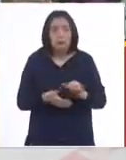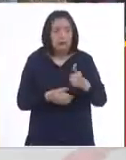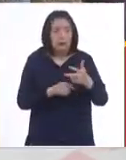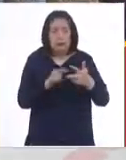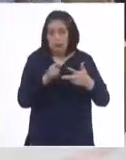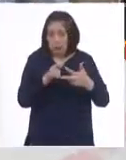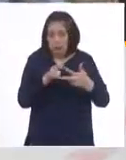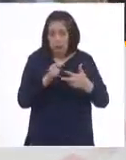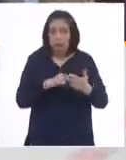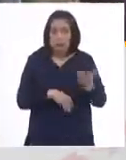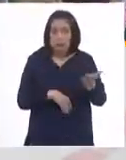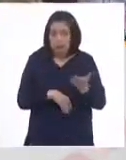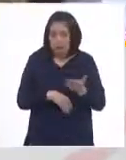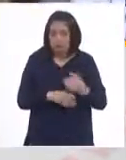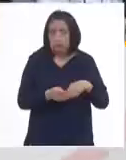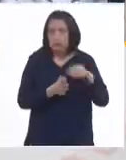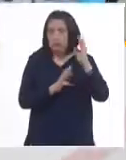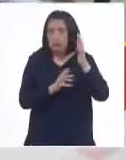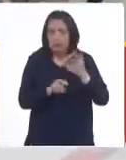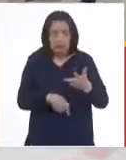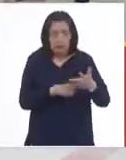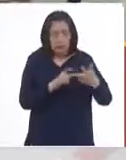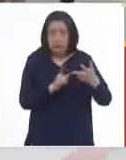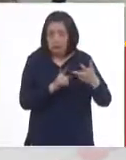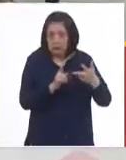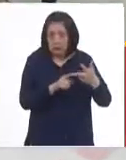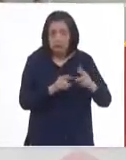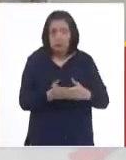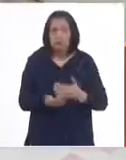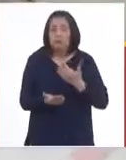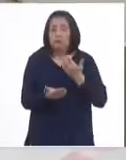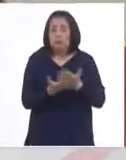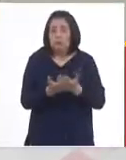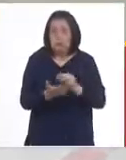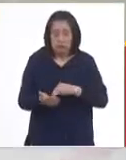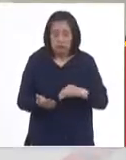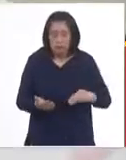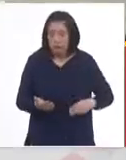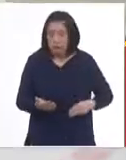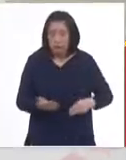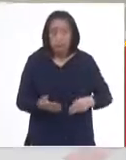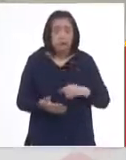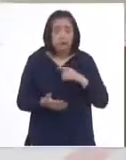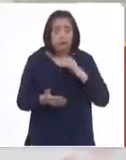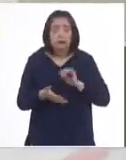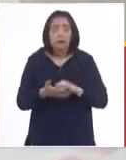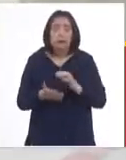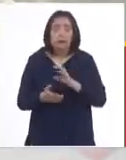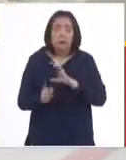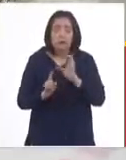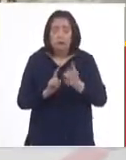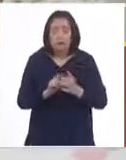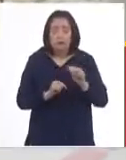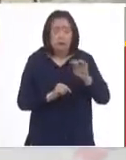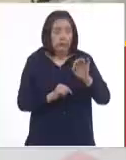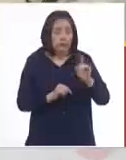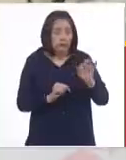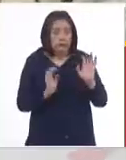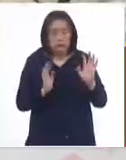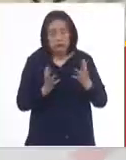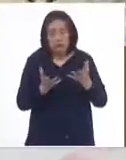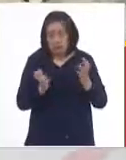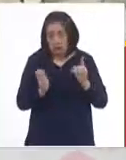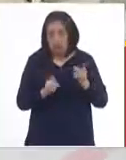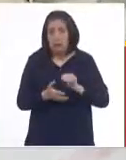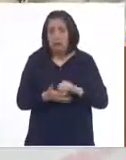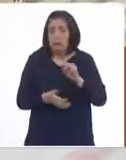Otra, invitarlo a un evento. Y la tercera cosa es proponer como ministra de Cultura a Martina Portocarrero. Ellos quieren pues que